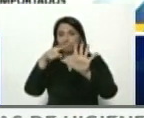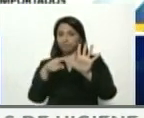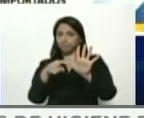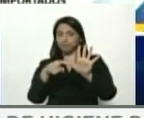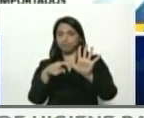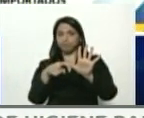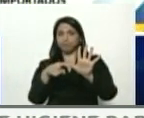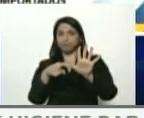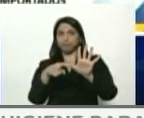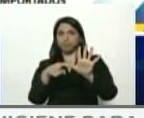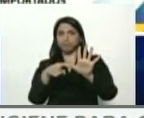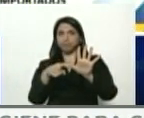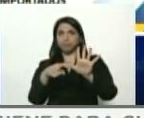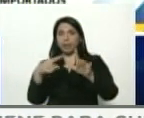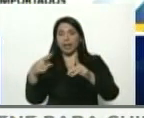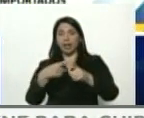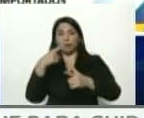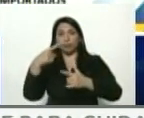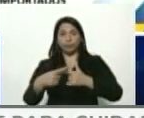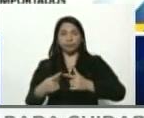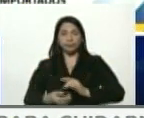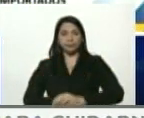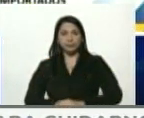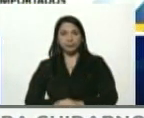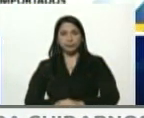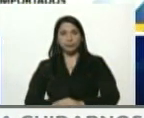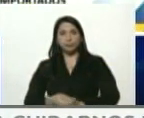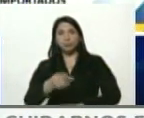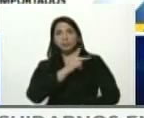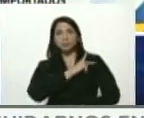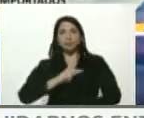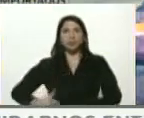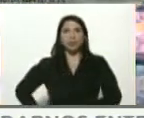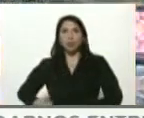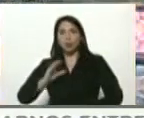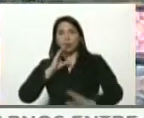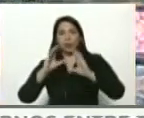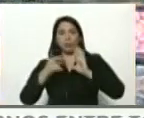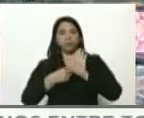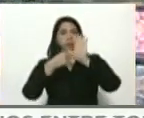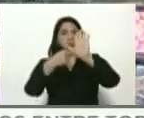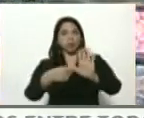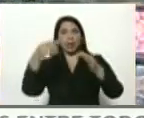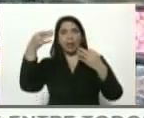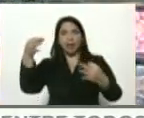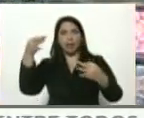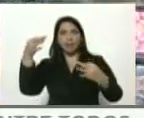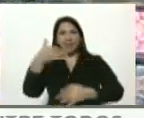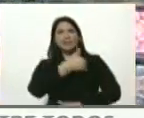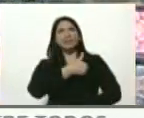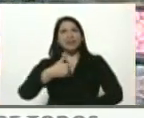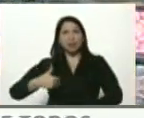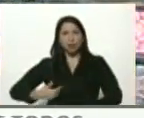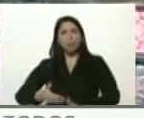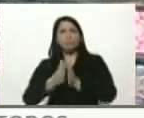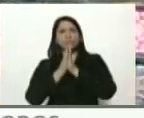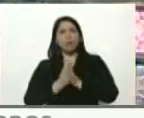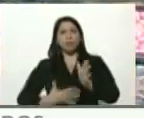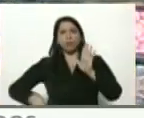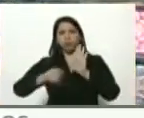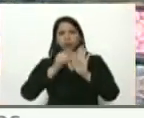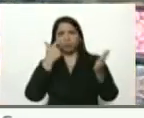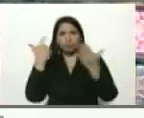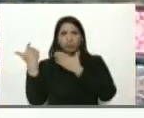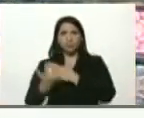principalmente. Aquí el vicepresidente de comunicación ha mostrado una lámina que yo quiero reiterarla.